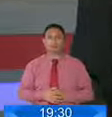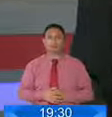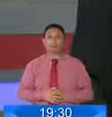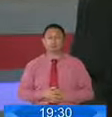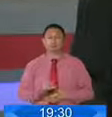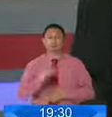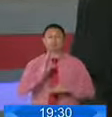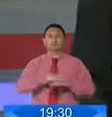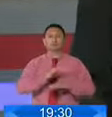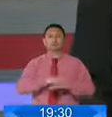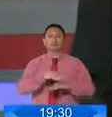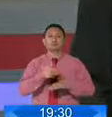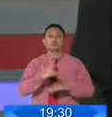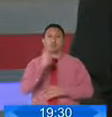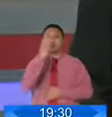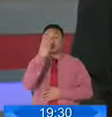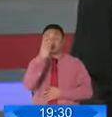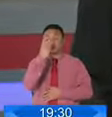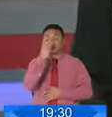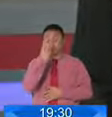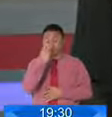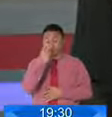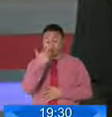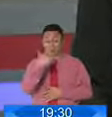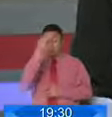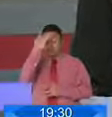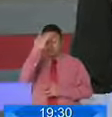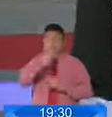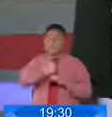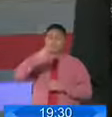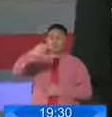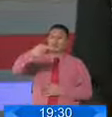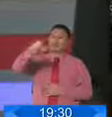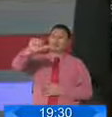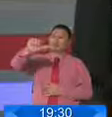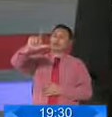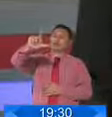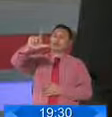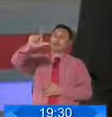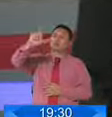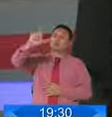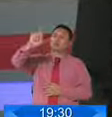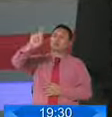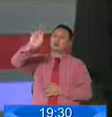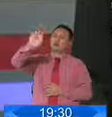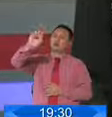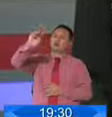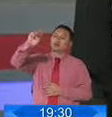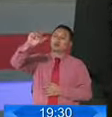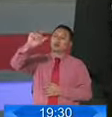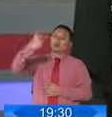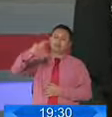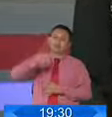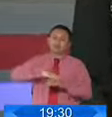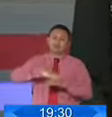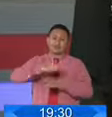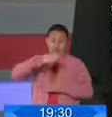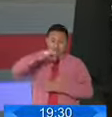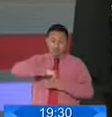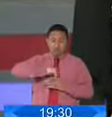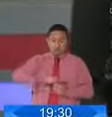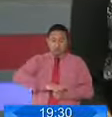Causas que produce pérdida de la visión es la glaucoma, una enfermedad degenerativa producida por el aumento de la presión dentro del